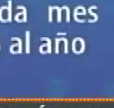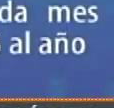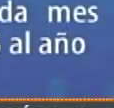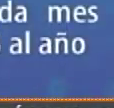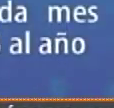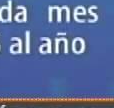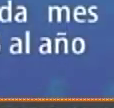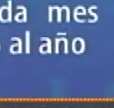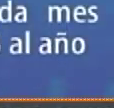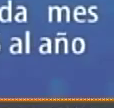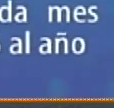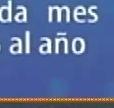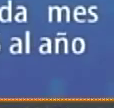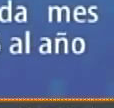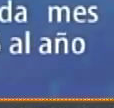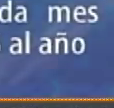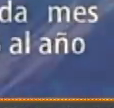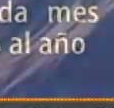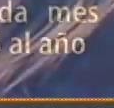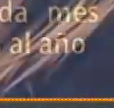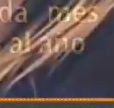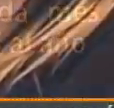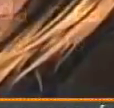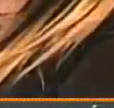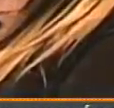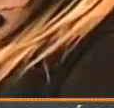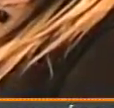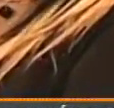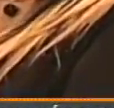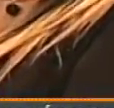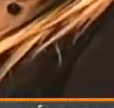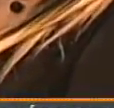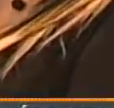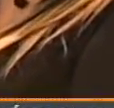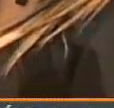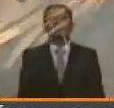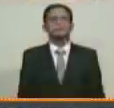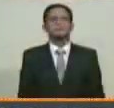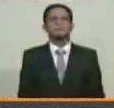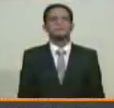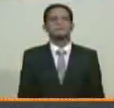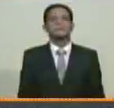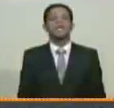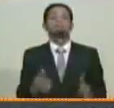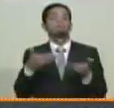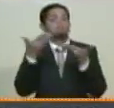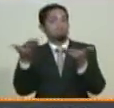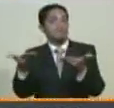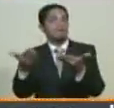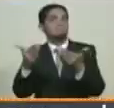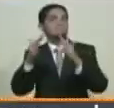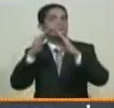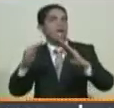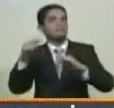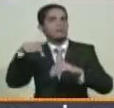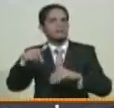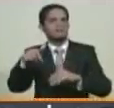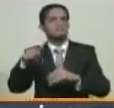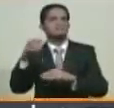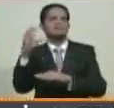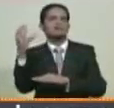de todas las viviendas de la misión vivienda venezuela son entregadas a colombia nos preguntemos los